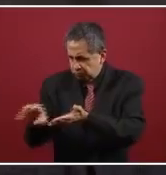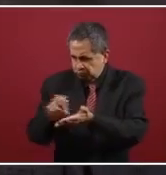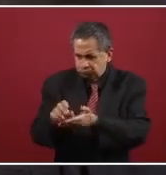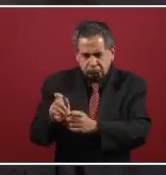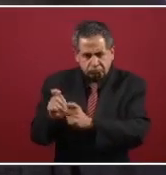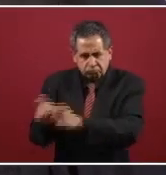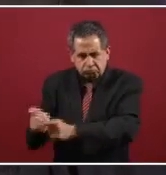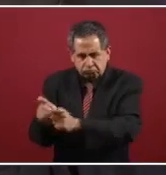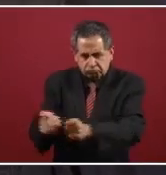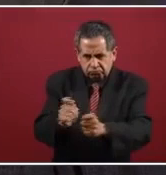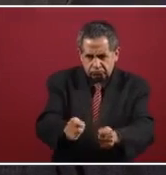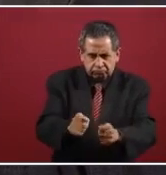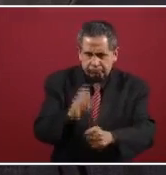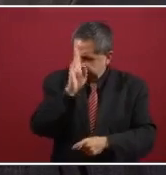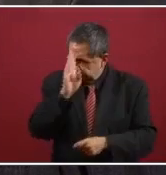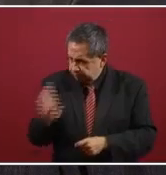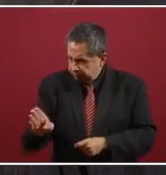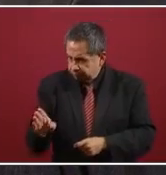eficaz.